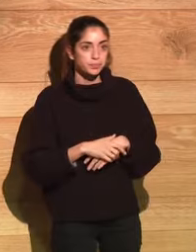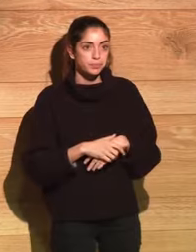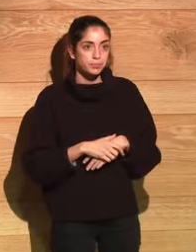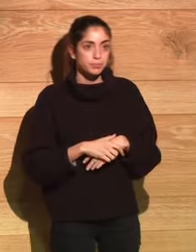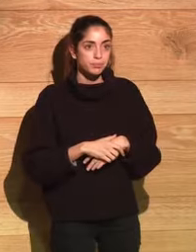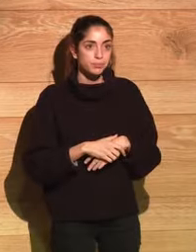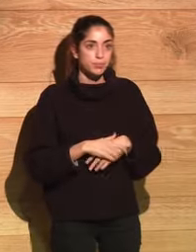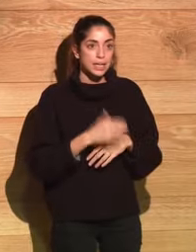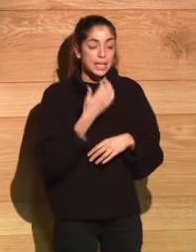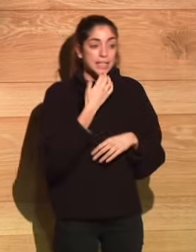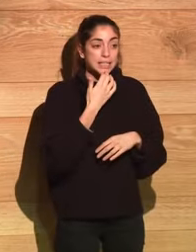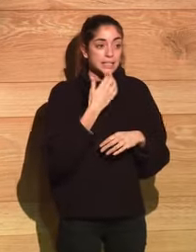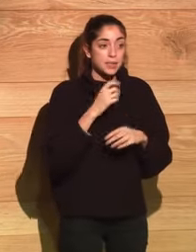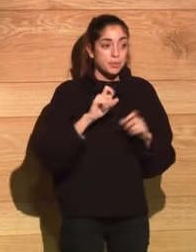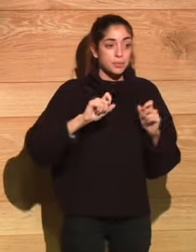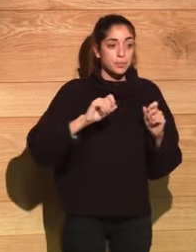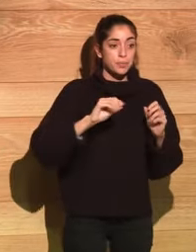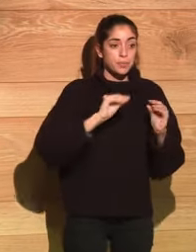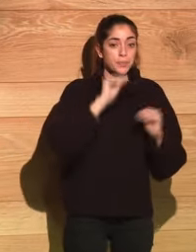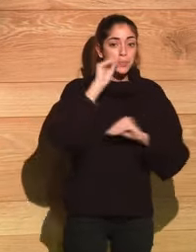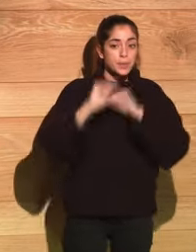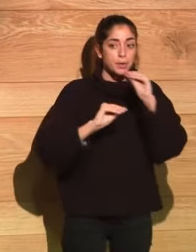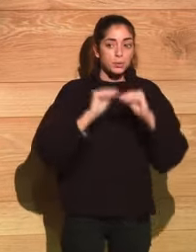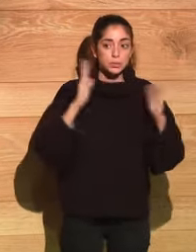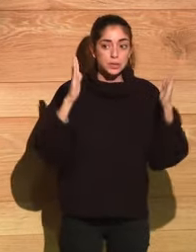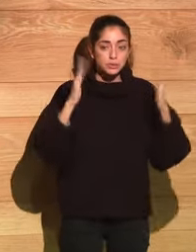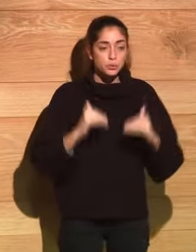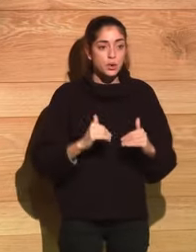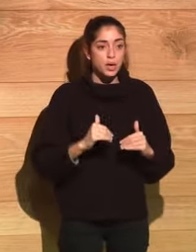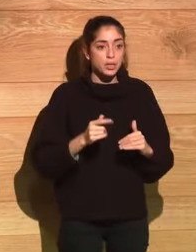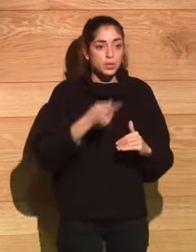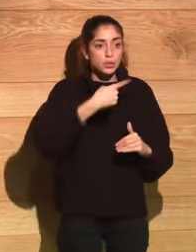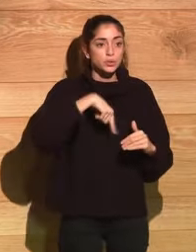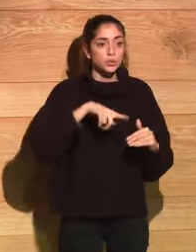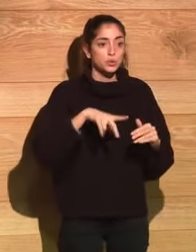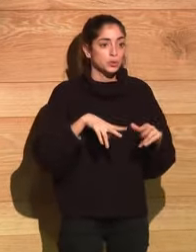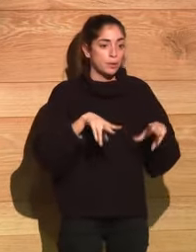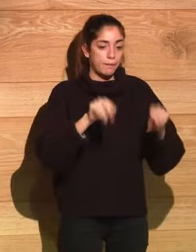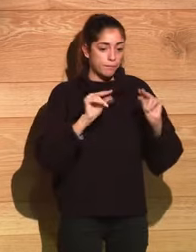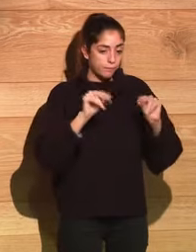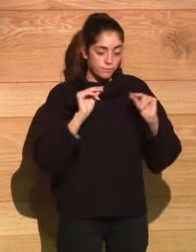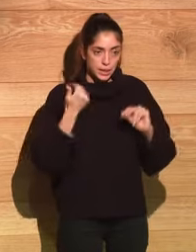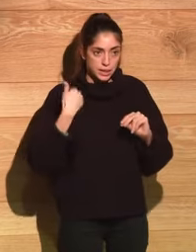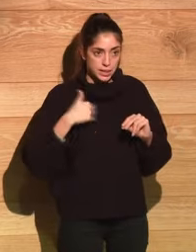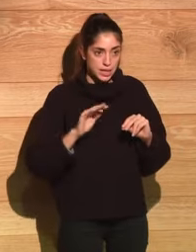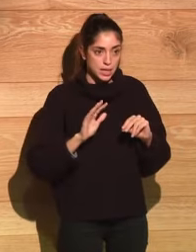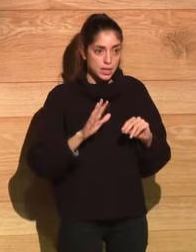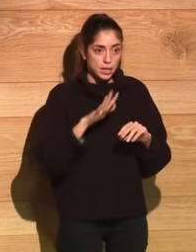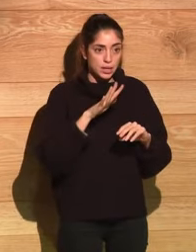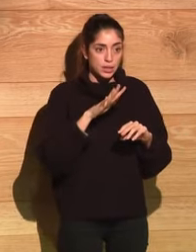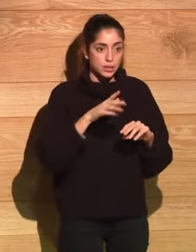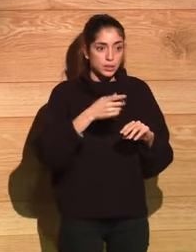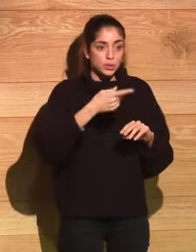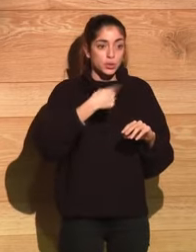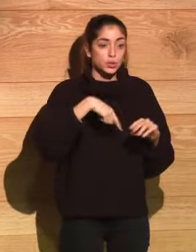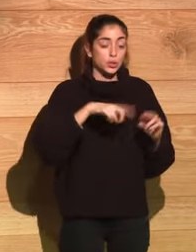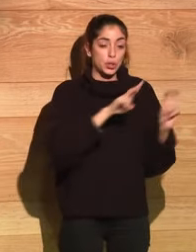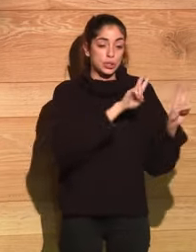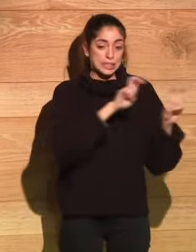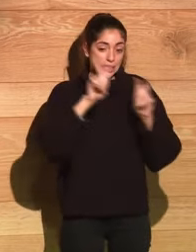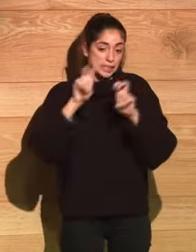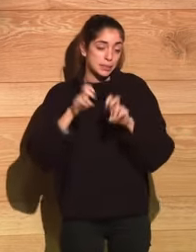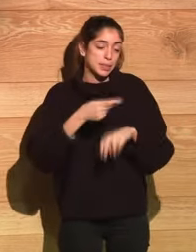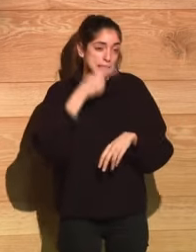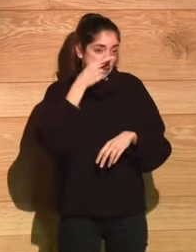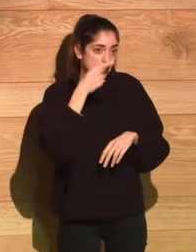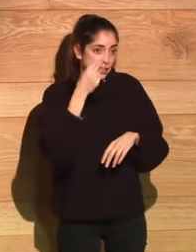Si no hay efectivamente más preguntas y tenemos ya que acabar, se nos han quedado un montón de temas interesantes que si leéis el